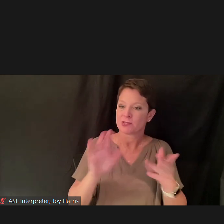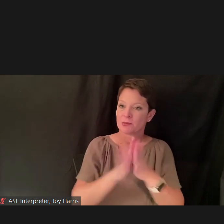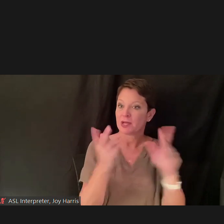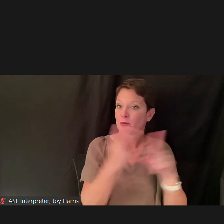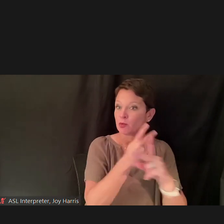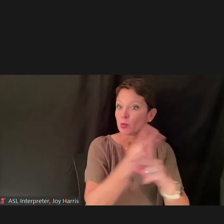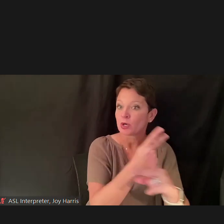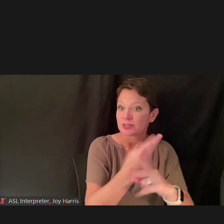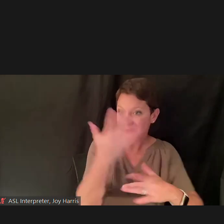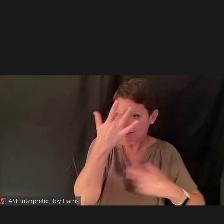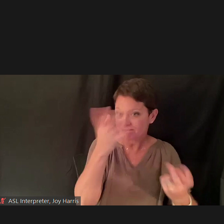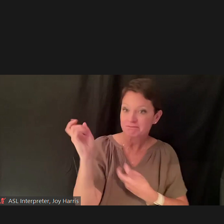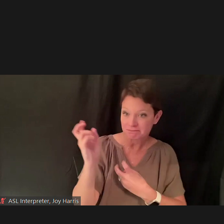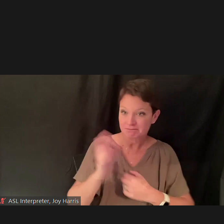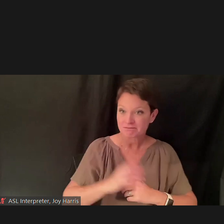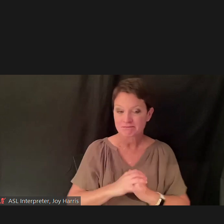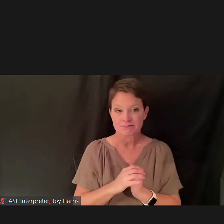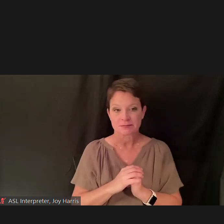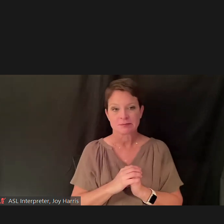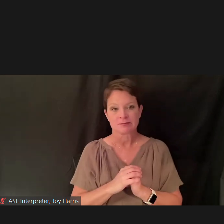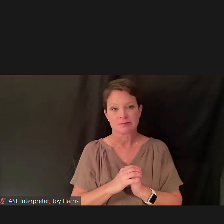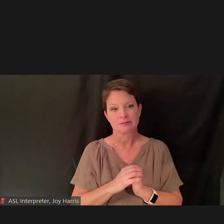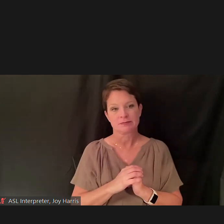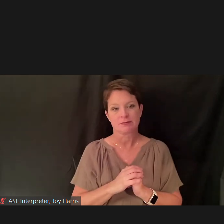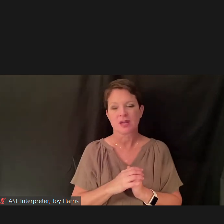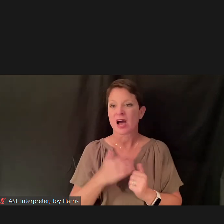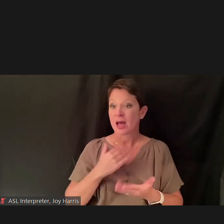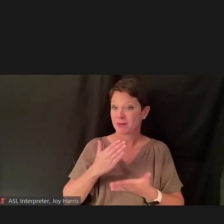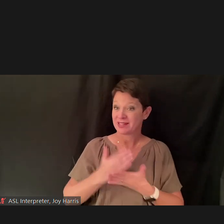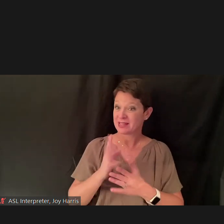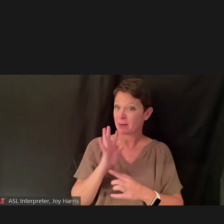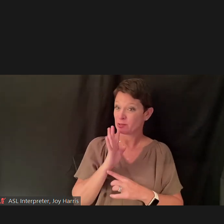antes de que la condición empeore.